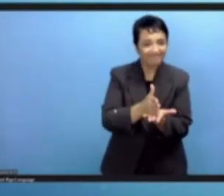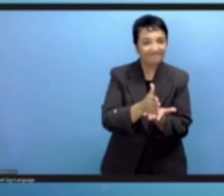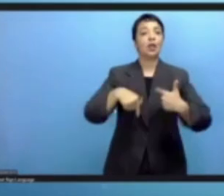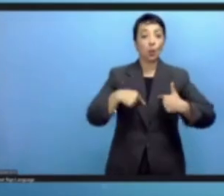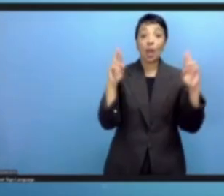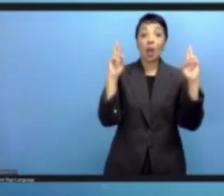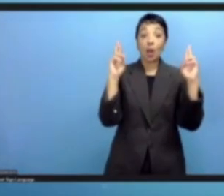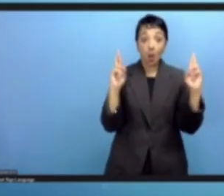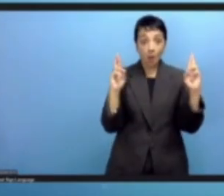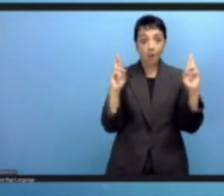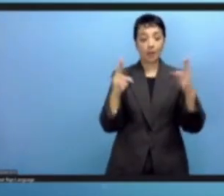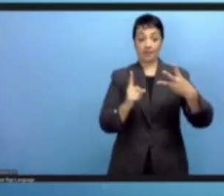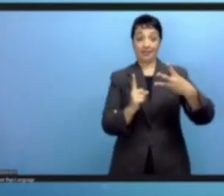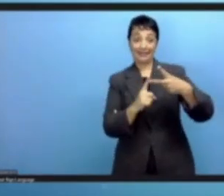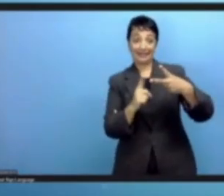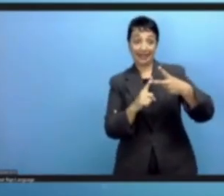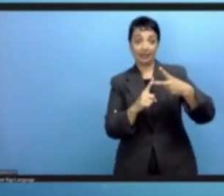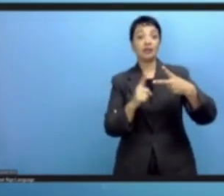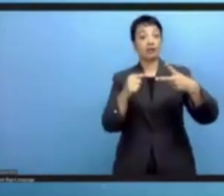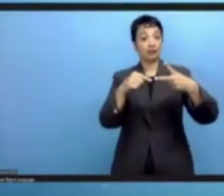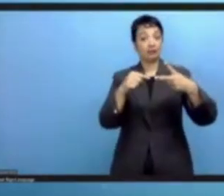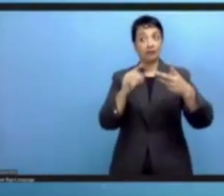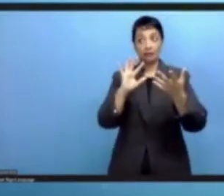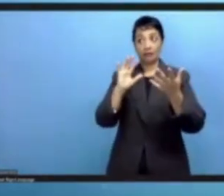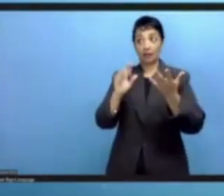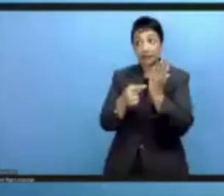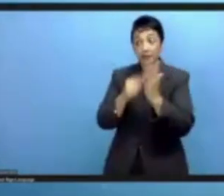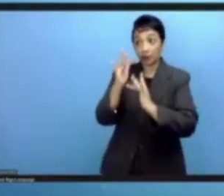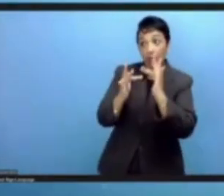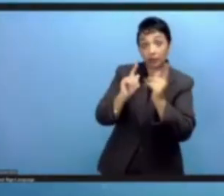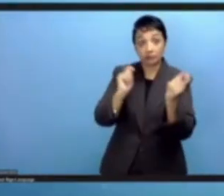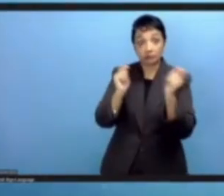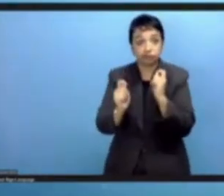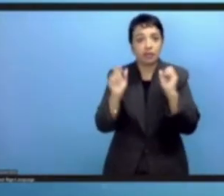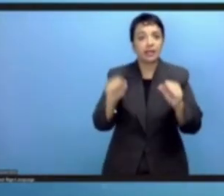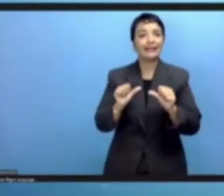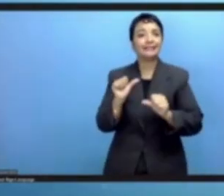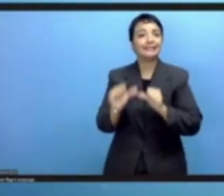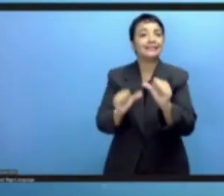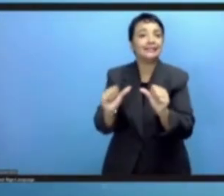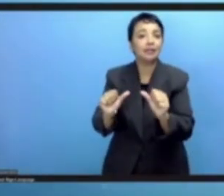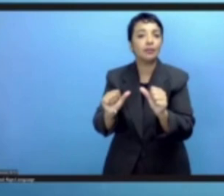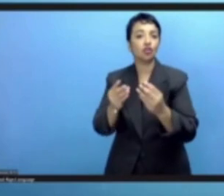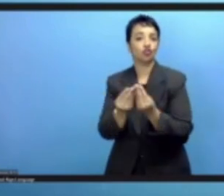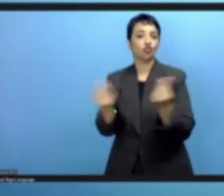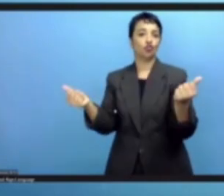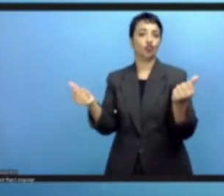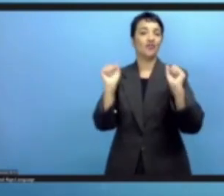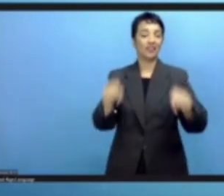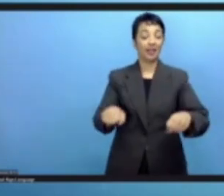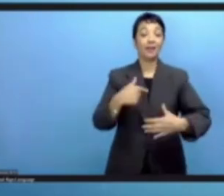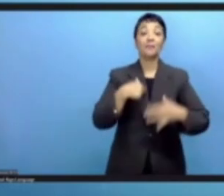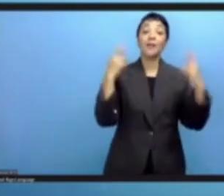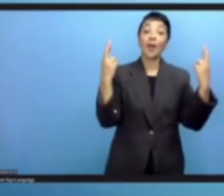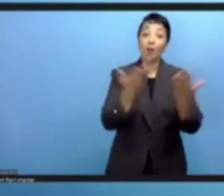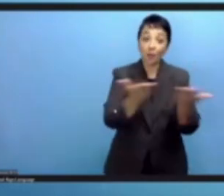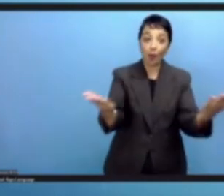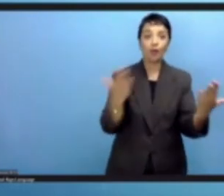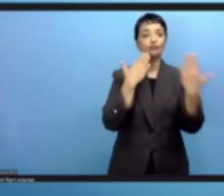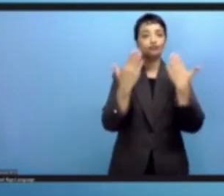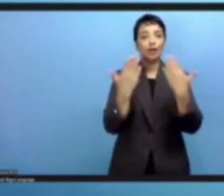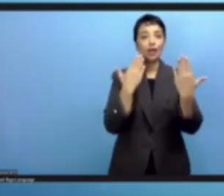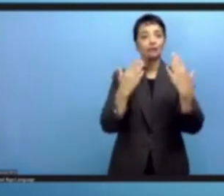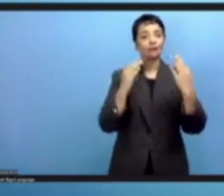duda esperamos poder contribuir a las soluciones sostenibles para ambos